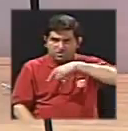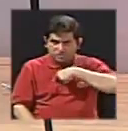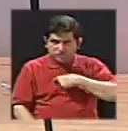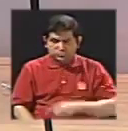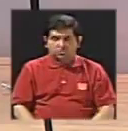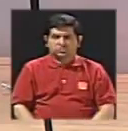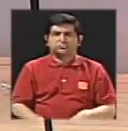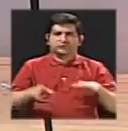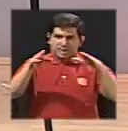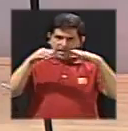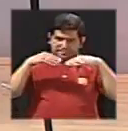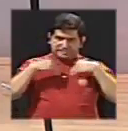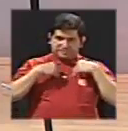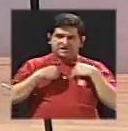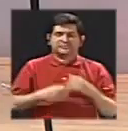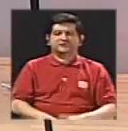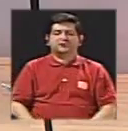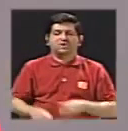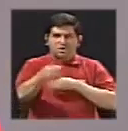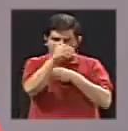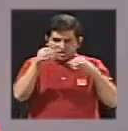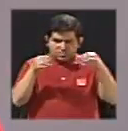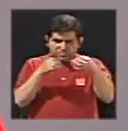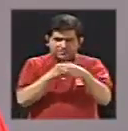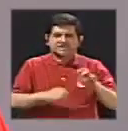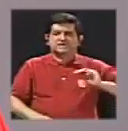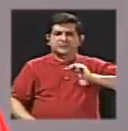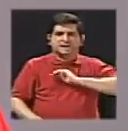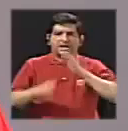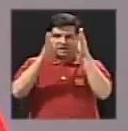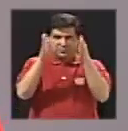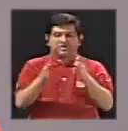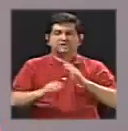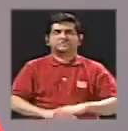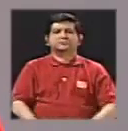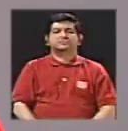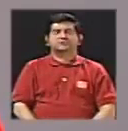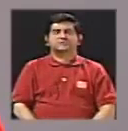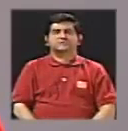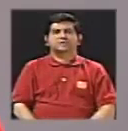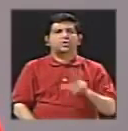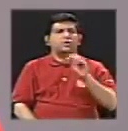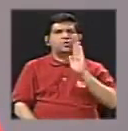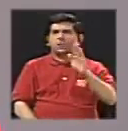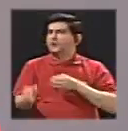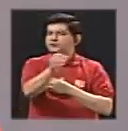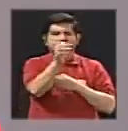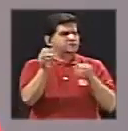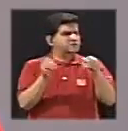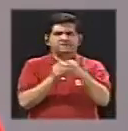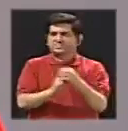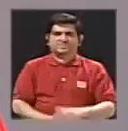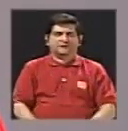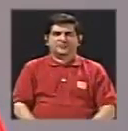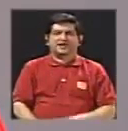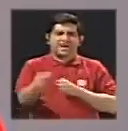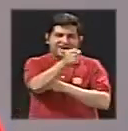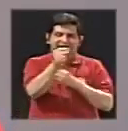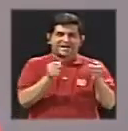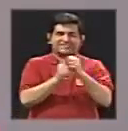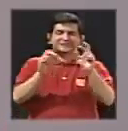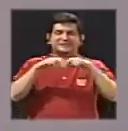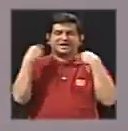fuimos recibidos en el despacho del ministro. En realidad no fue el despacho de él, en realidad fue la sala de